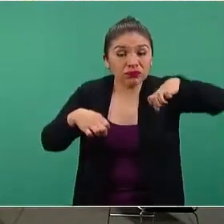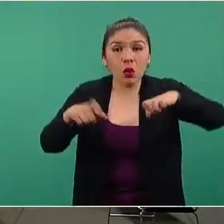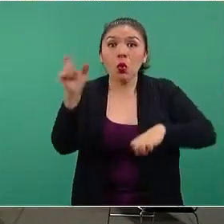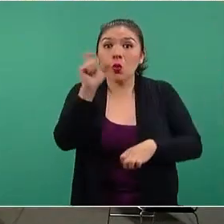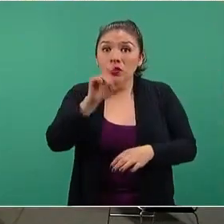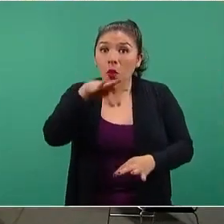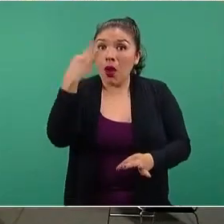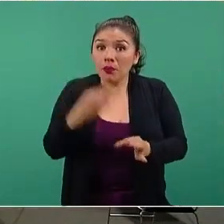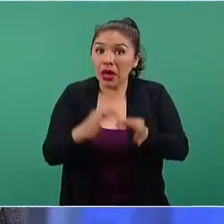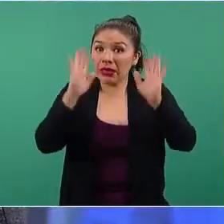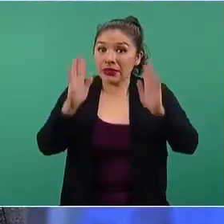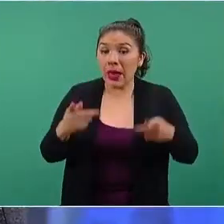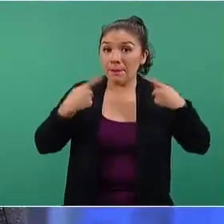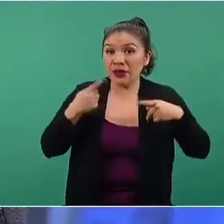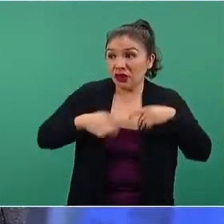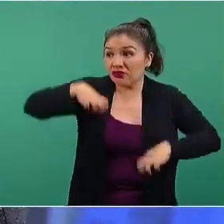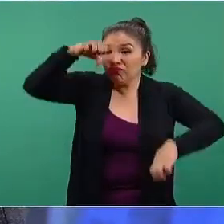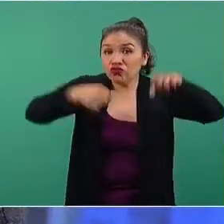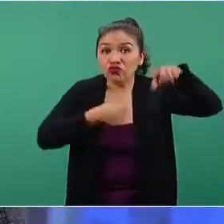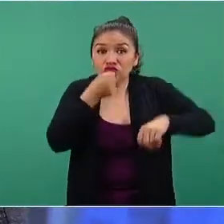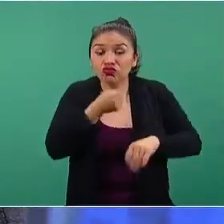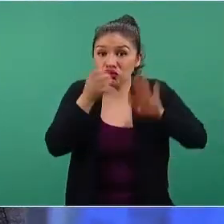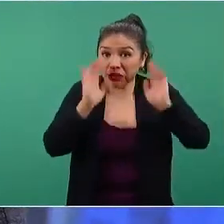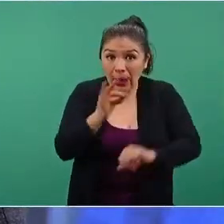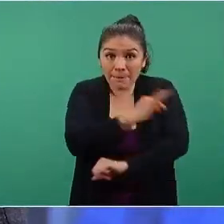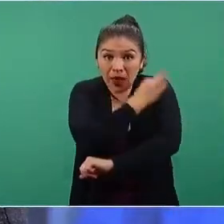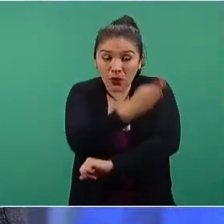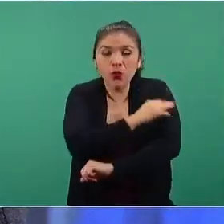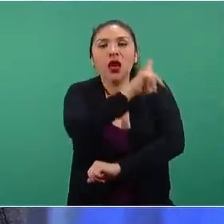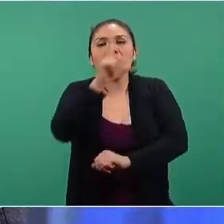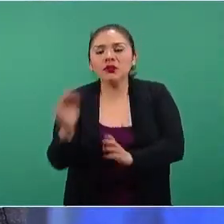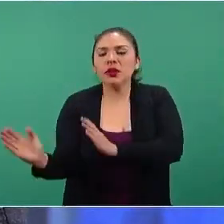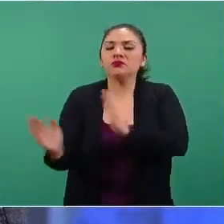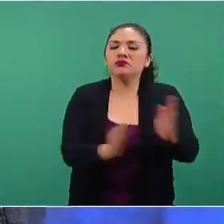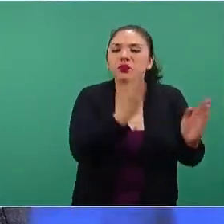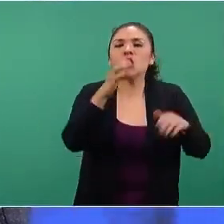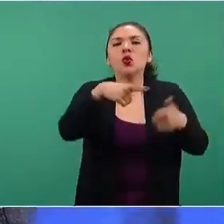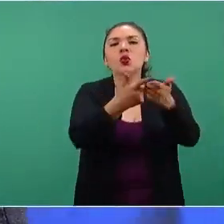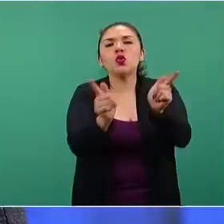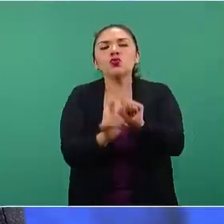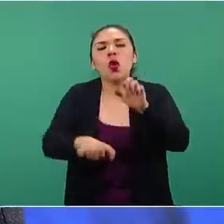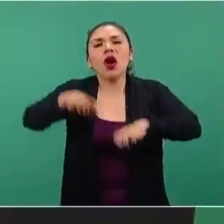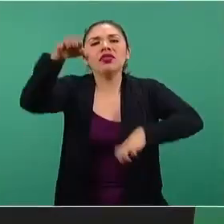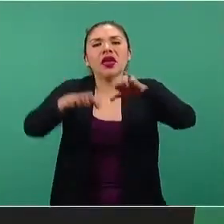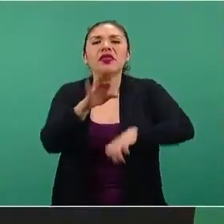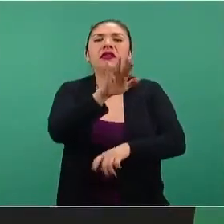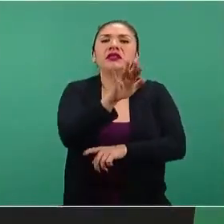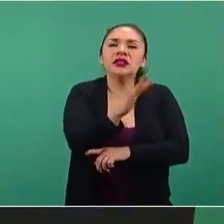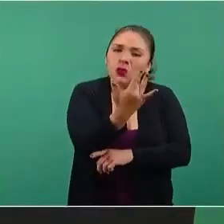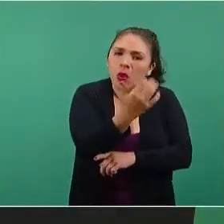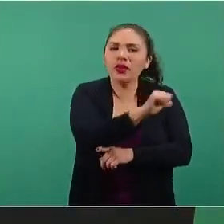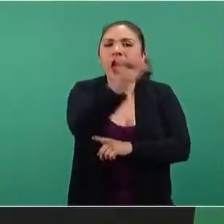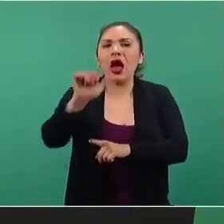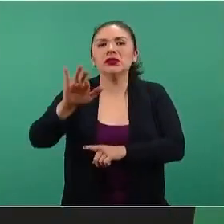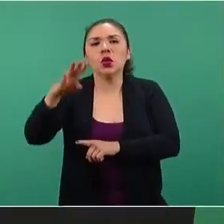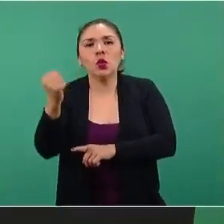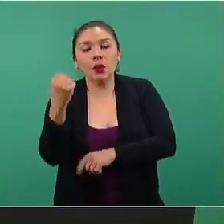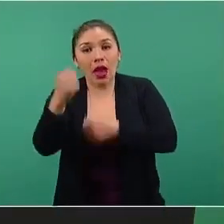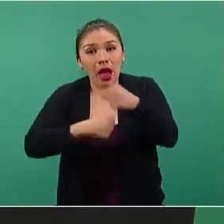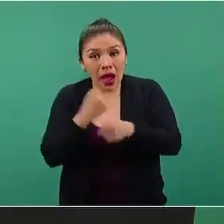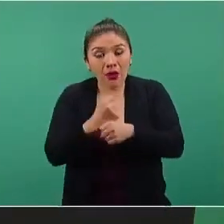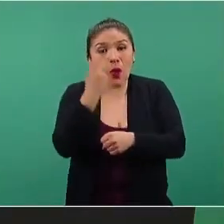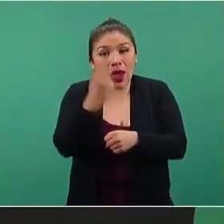que concluyamos con las personas adultas mayores a las personas del grupo entre 50 y 59 años,